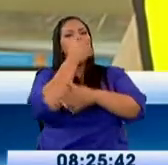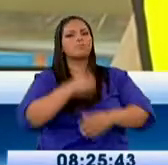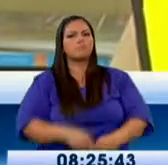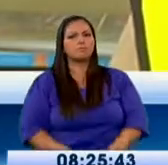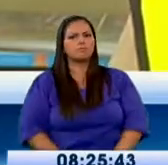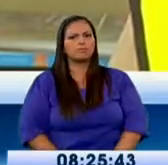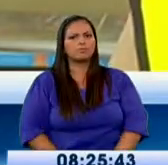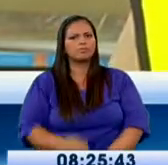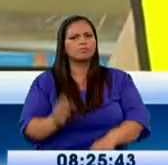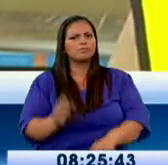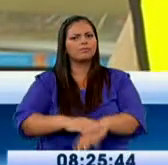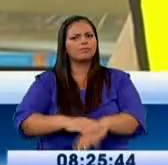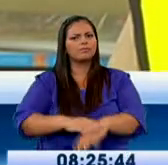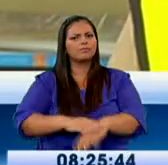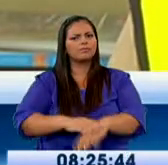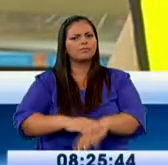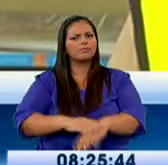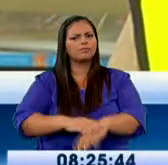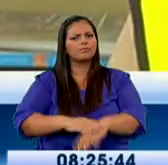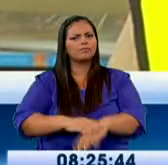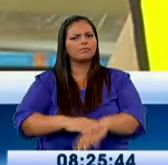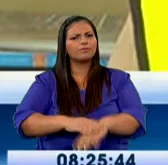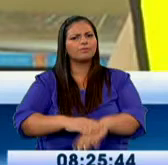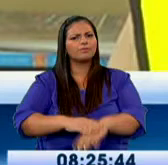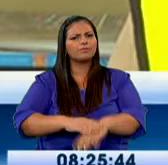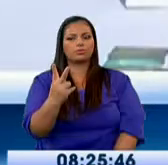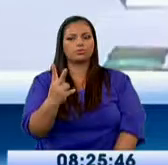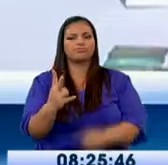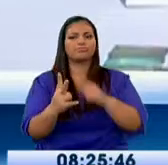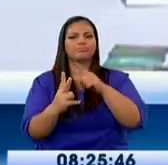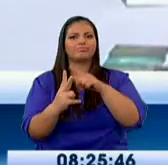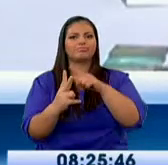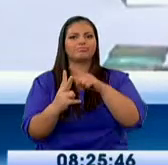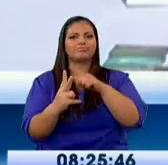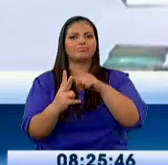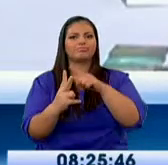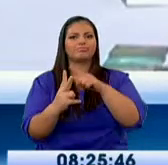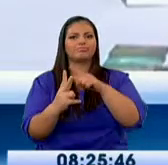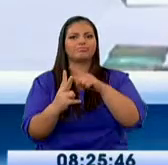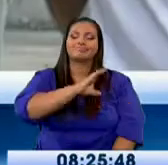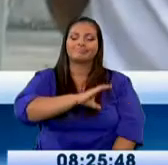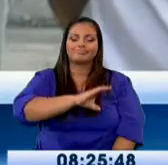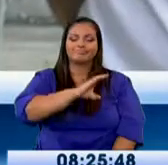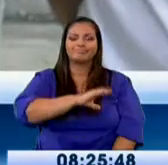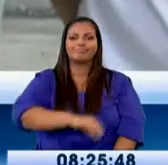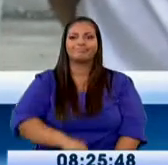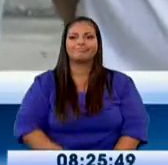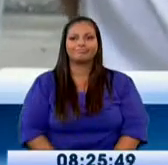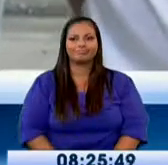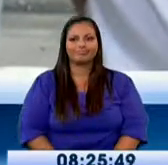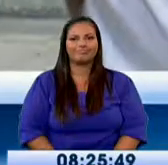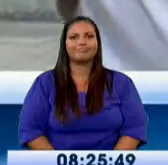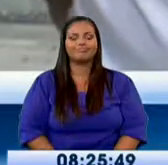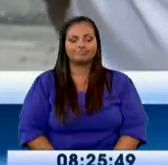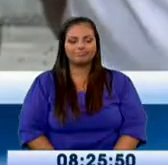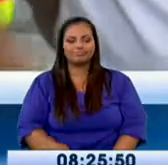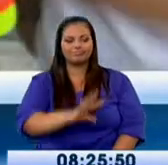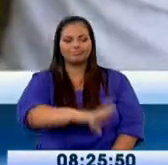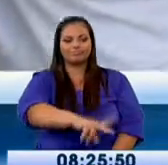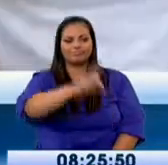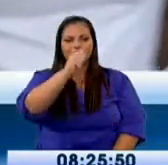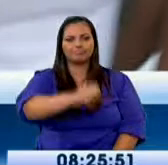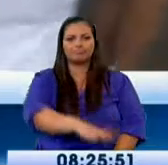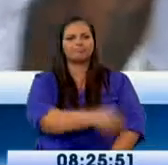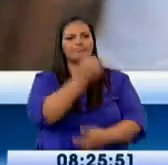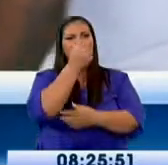interceptado, abordado por dos individuos, los cuales proceden al asalto y al robo al ciudadano y una